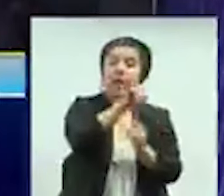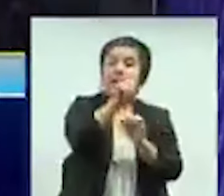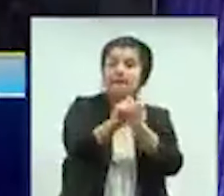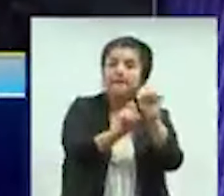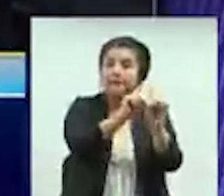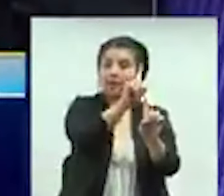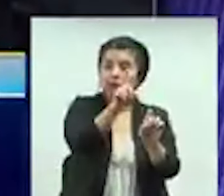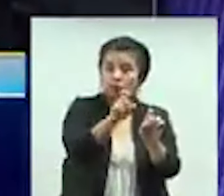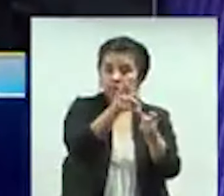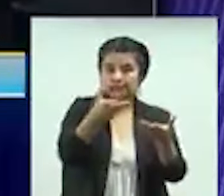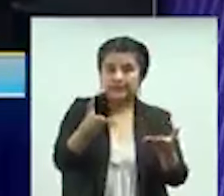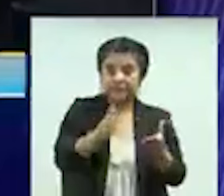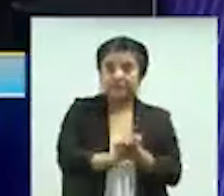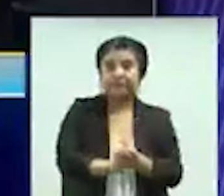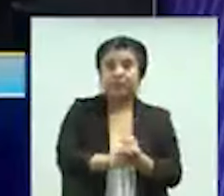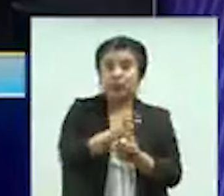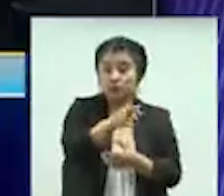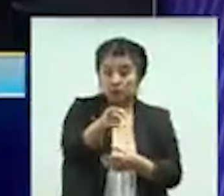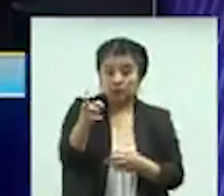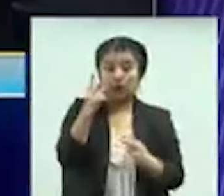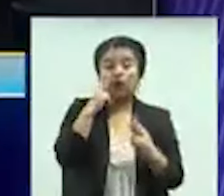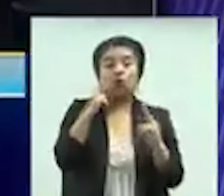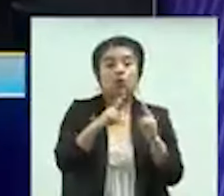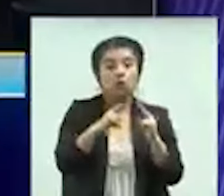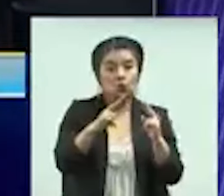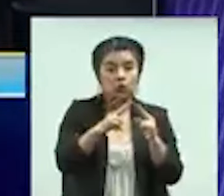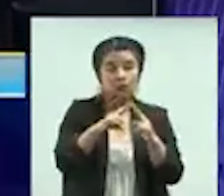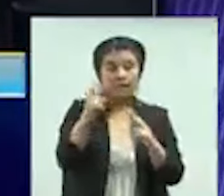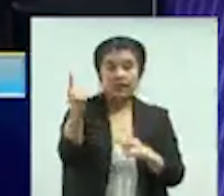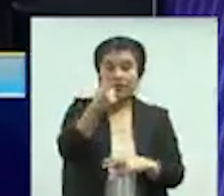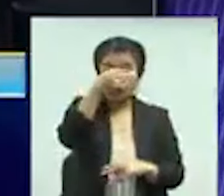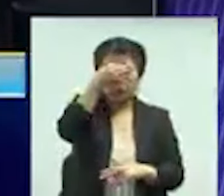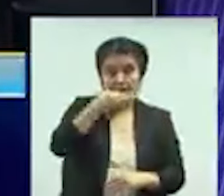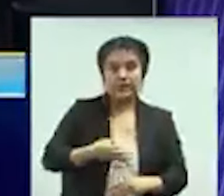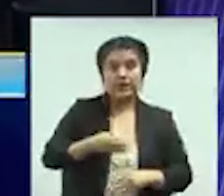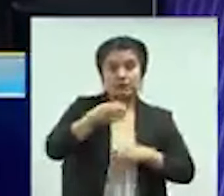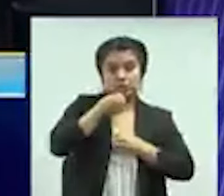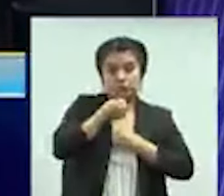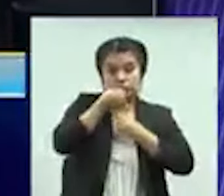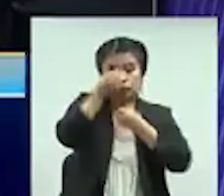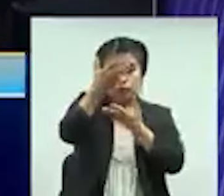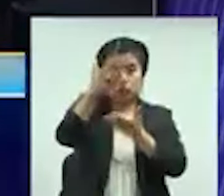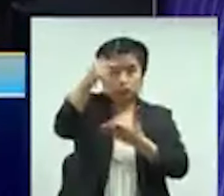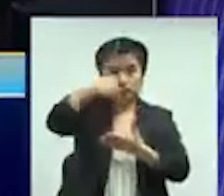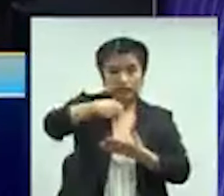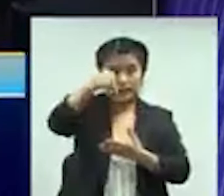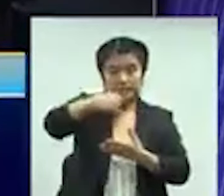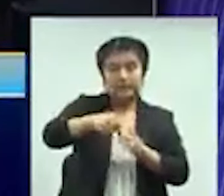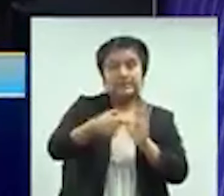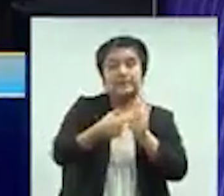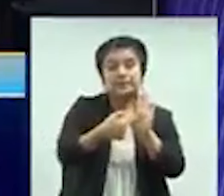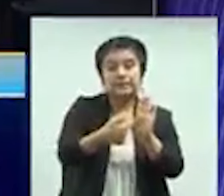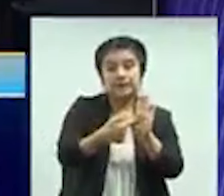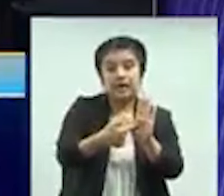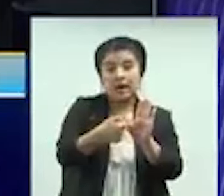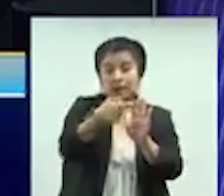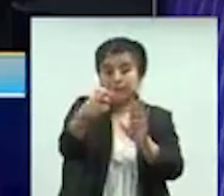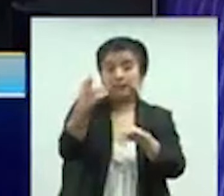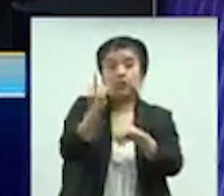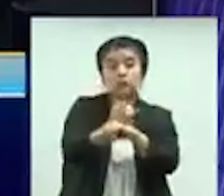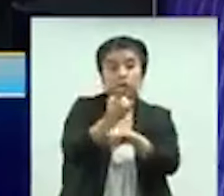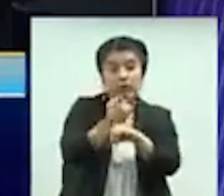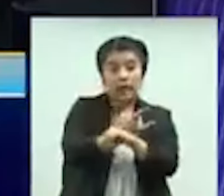formulen. Le hago de su conocimiento que toda declaración vertida sobre este caso será prestada